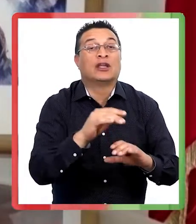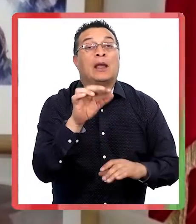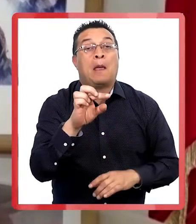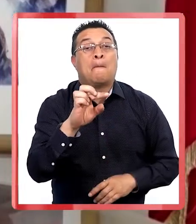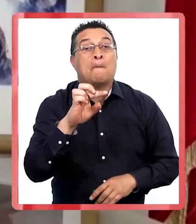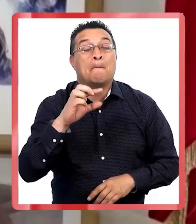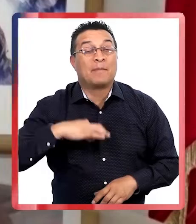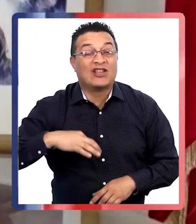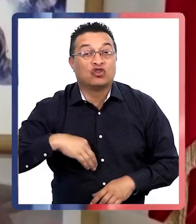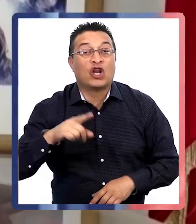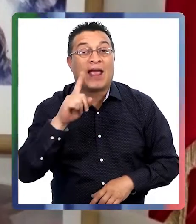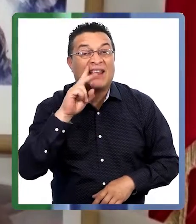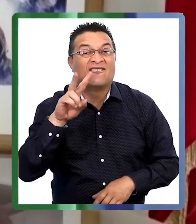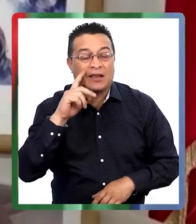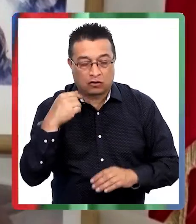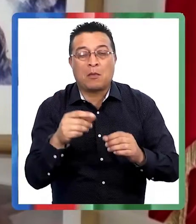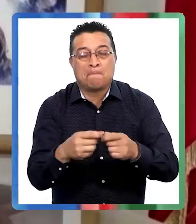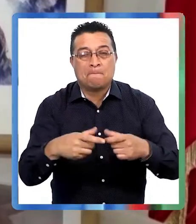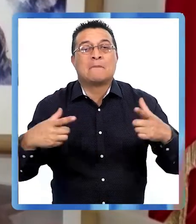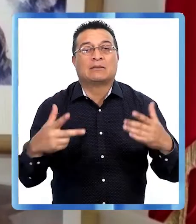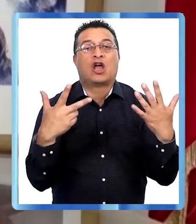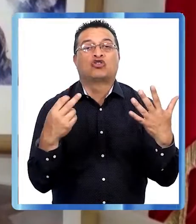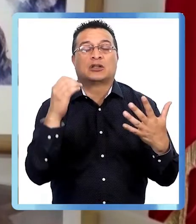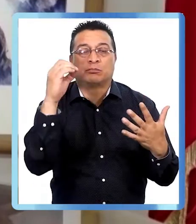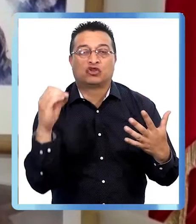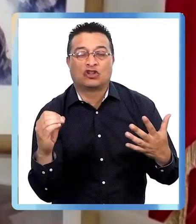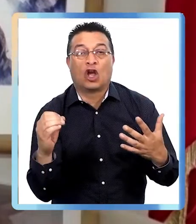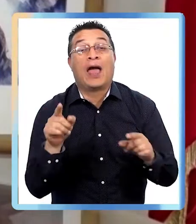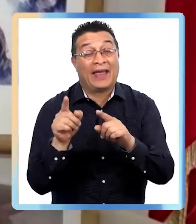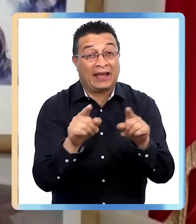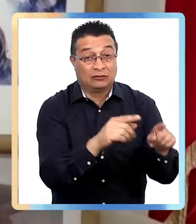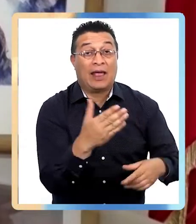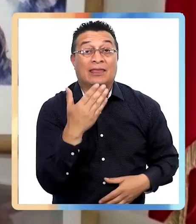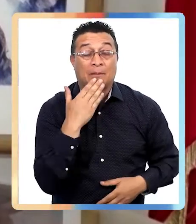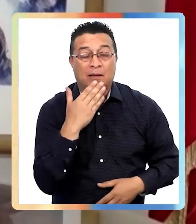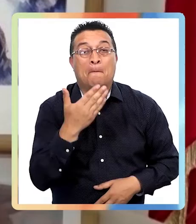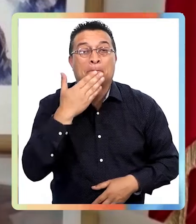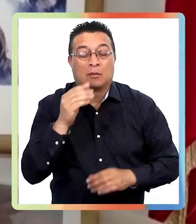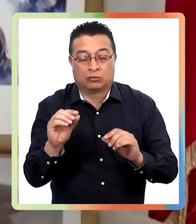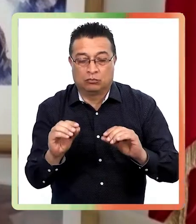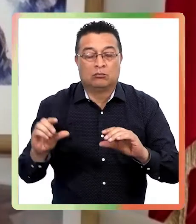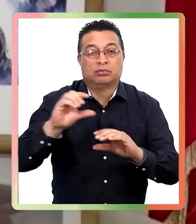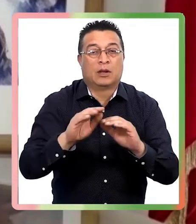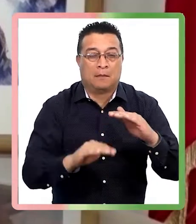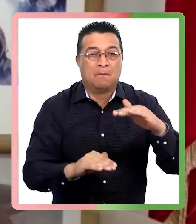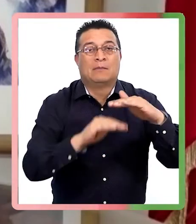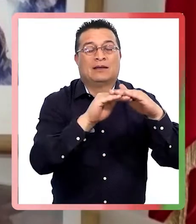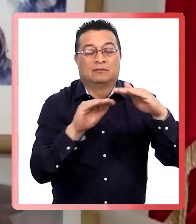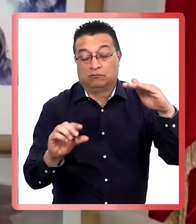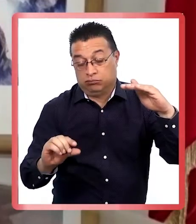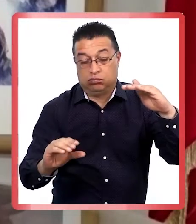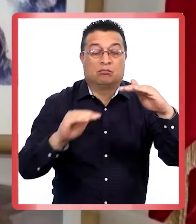solidario de invalidez, que también la nueva ley amplió la cobertura a un 80%, y ellos también van a ver mejoradas sus pensiones